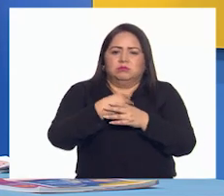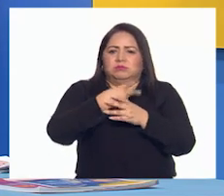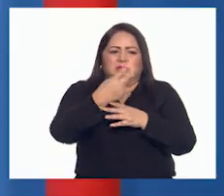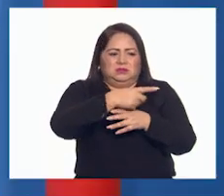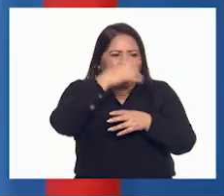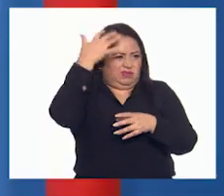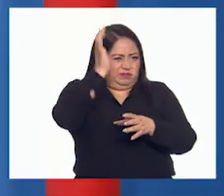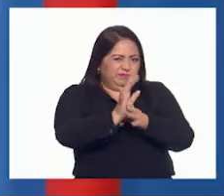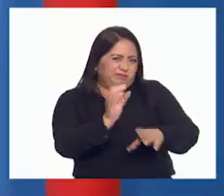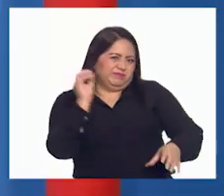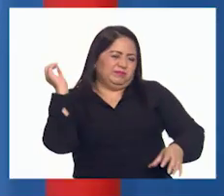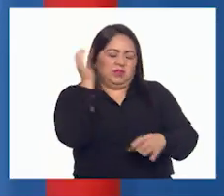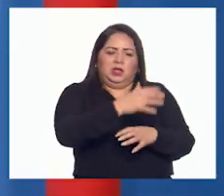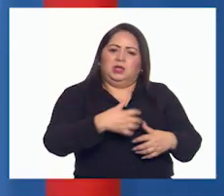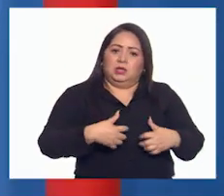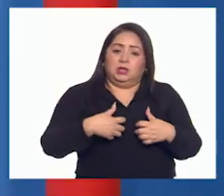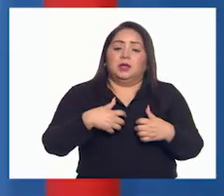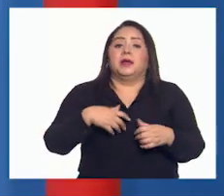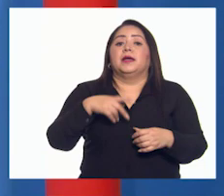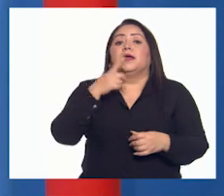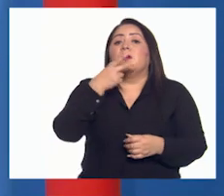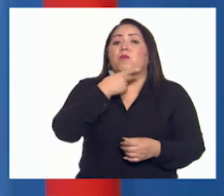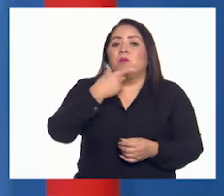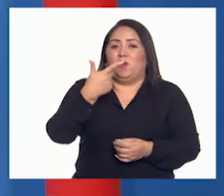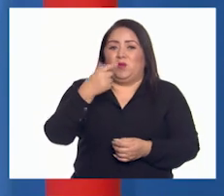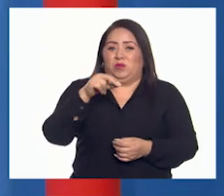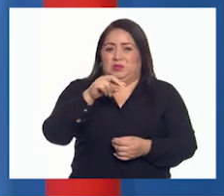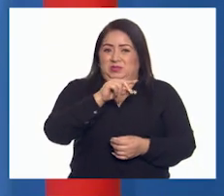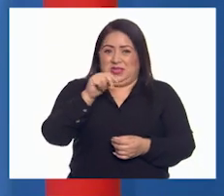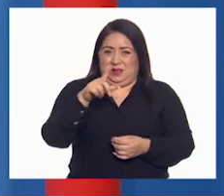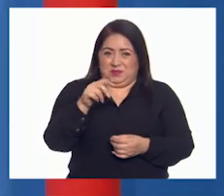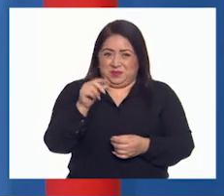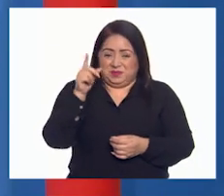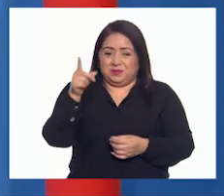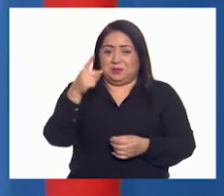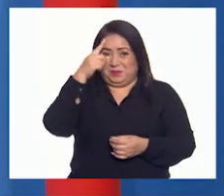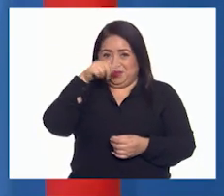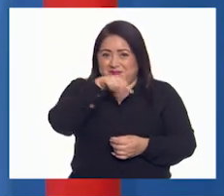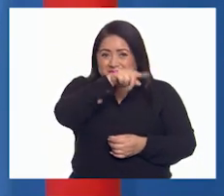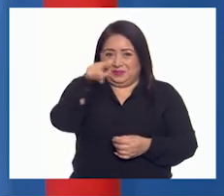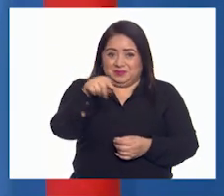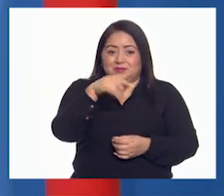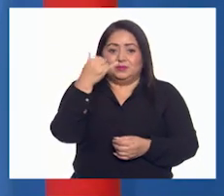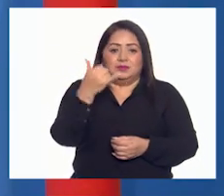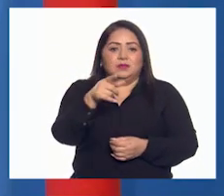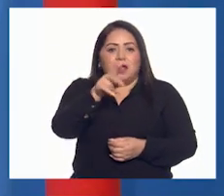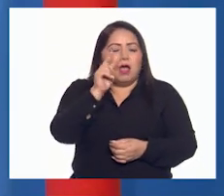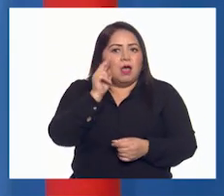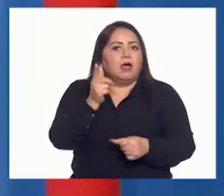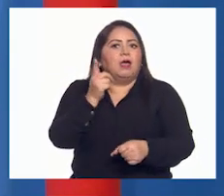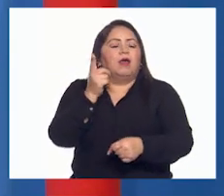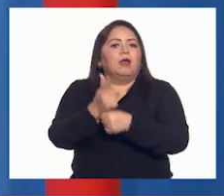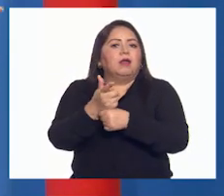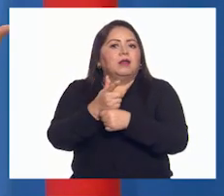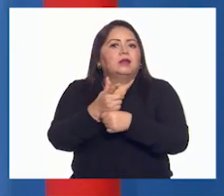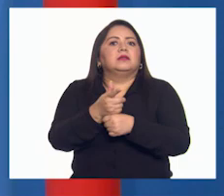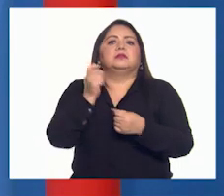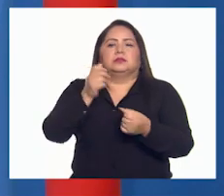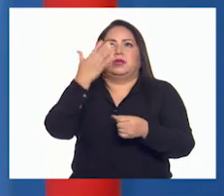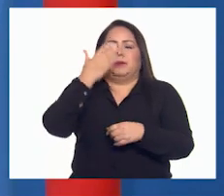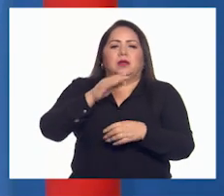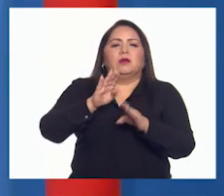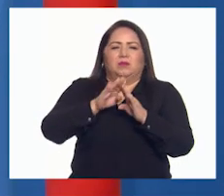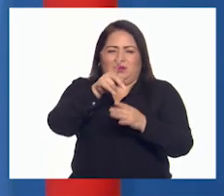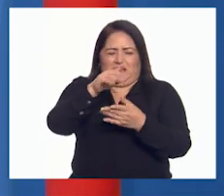Colón. Y citando al cronista Gonzalo Fernández de Oviedo, para ustedes, y que se den cuenta de la gravedad de la